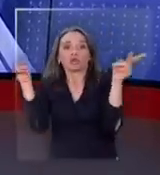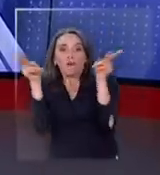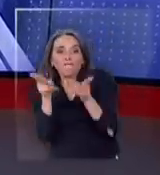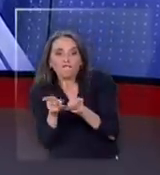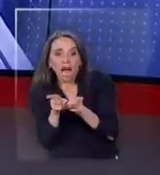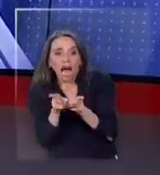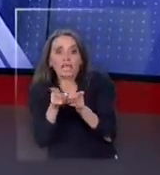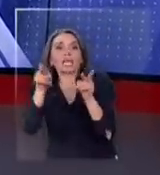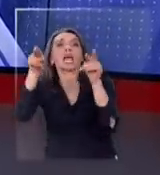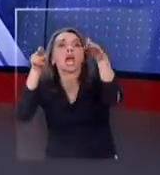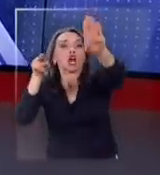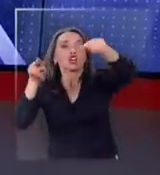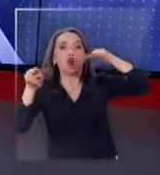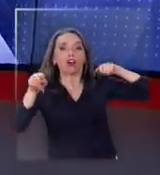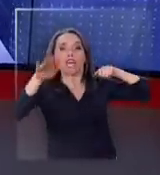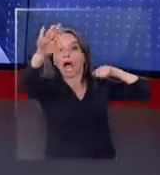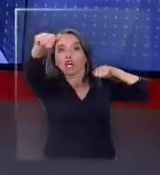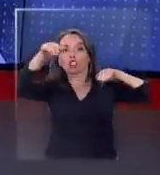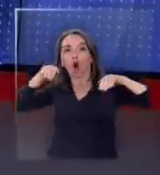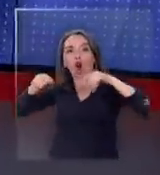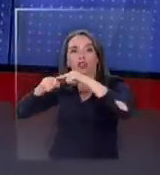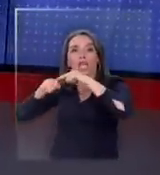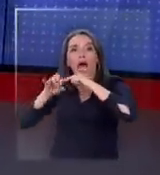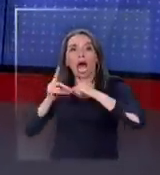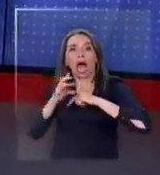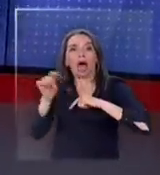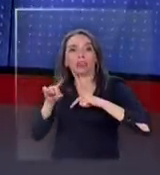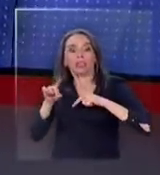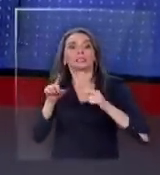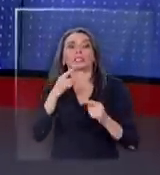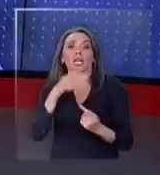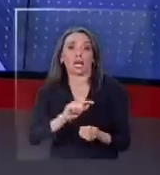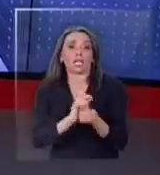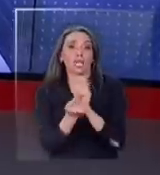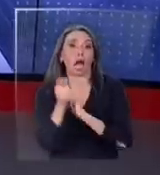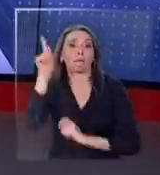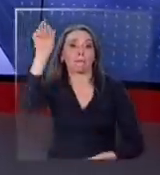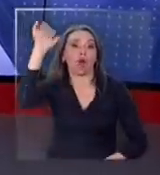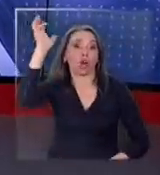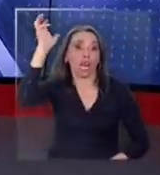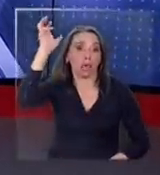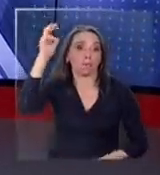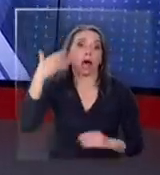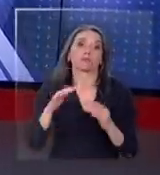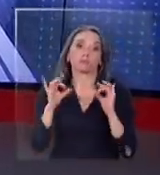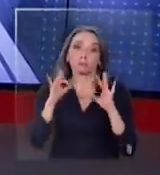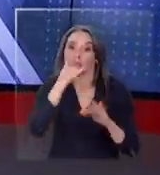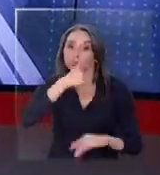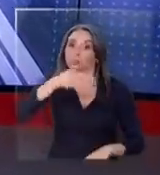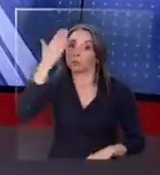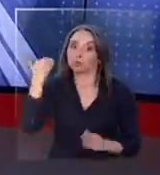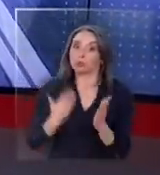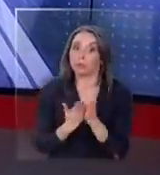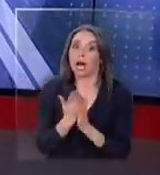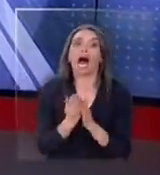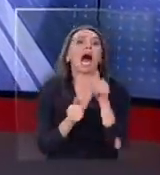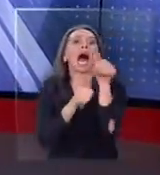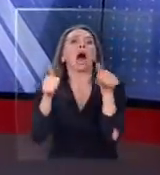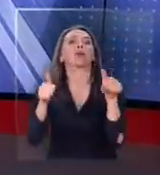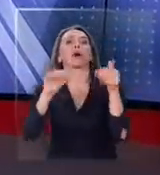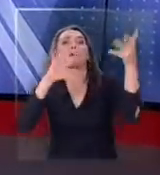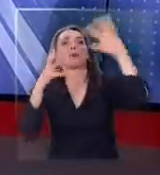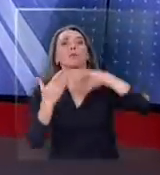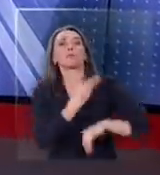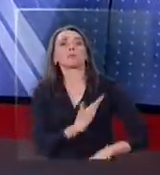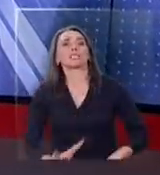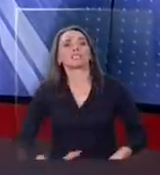de los Andes. Producto de estos cambios climáticos evidentes que están instalados ya hace mucho tiempo, pese a que hay autoridades mundiales como el mismo